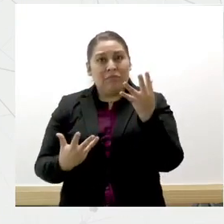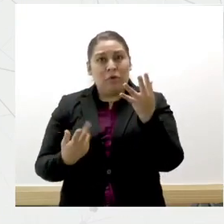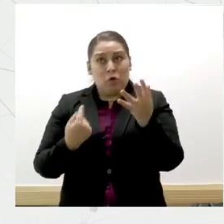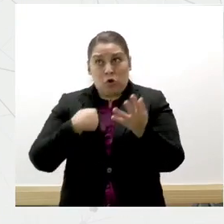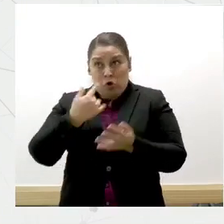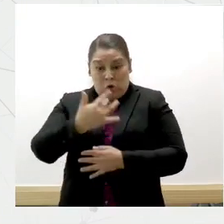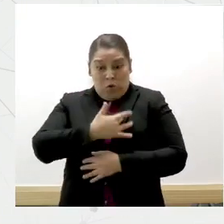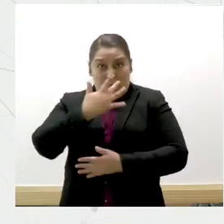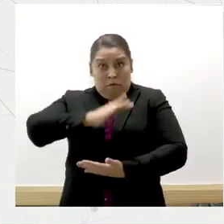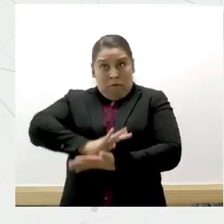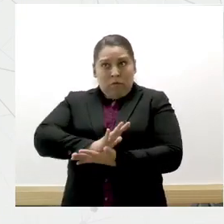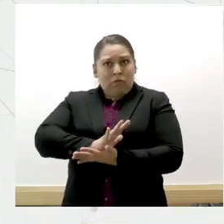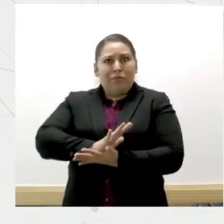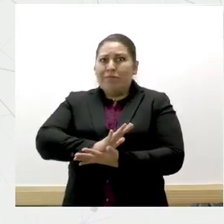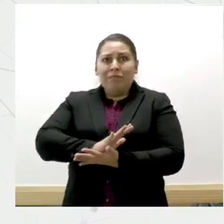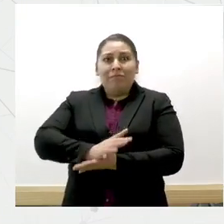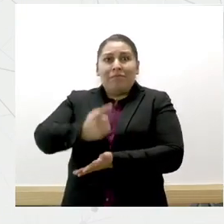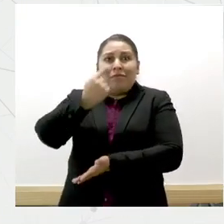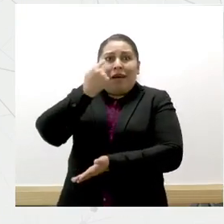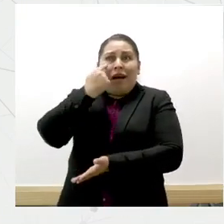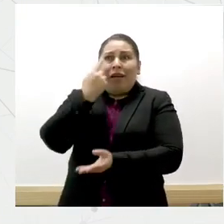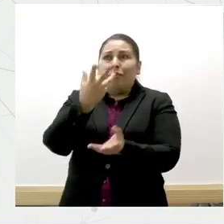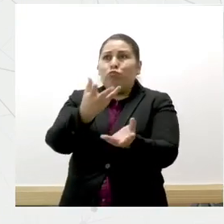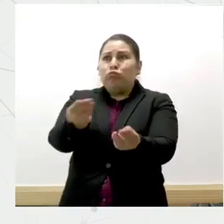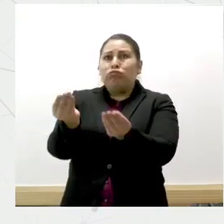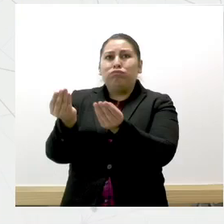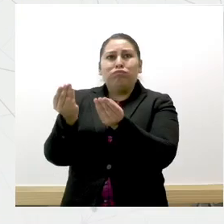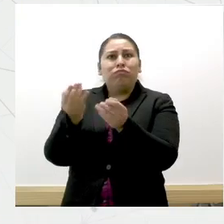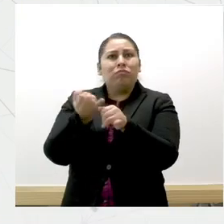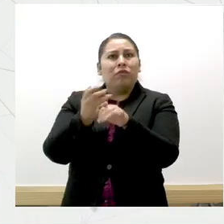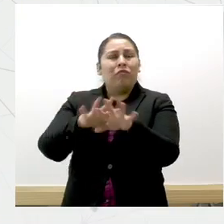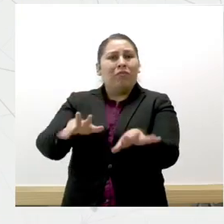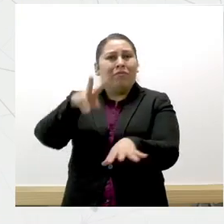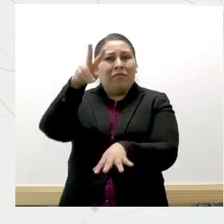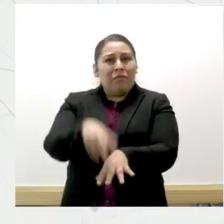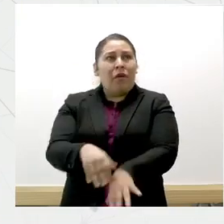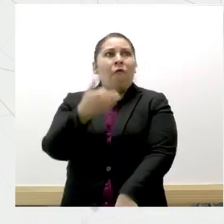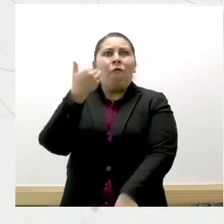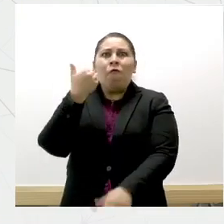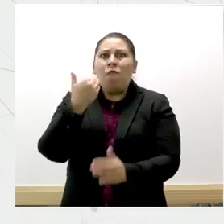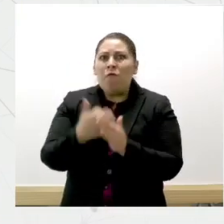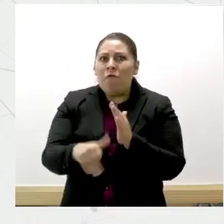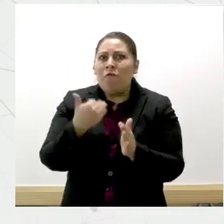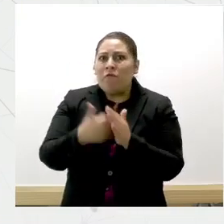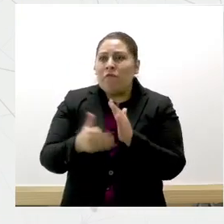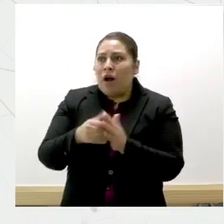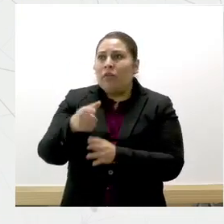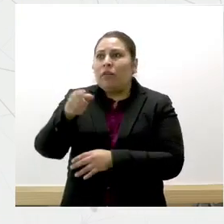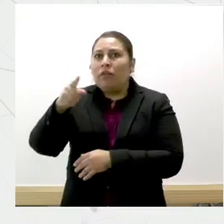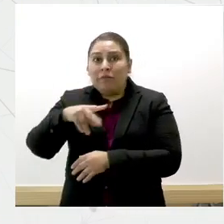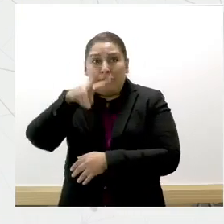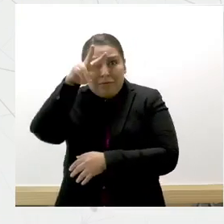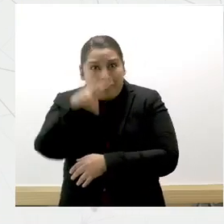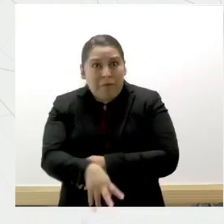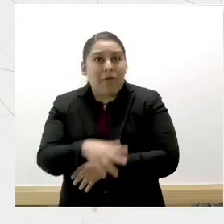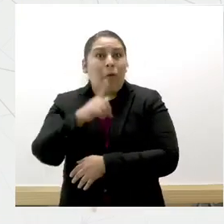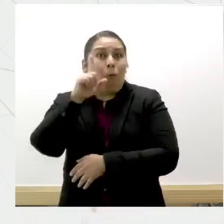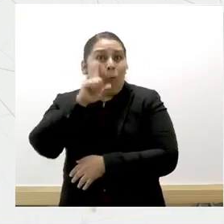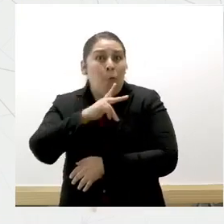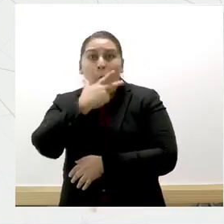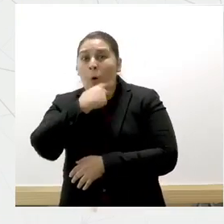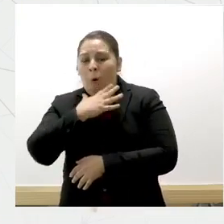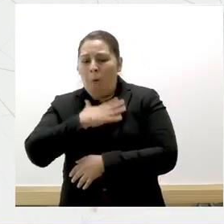ahí tienes datos a tu disposición que demuestran cómo todavía queda un camino por recorrer. Y es algo tan sencillo como que vuelvo a decir, si falta esa